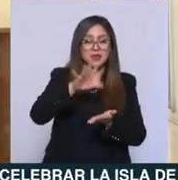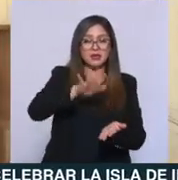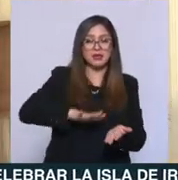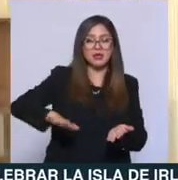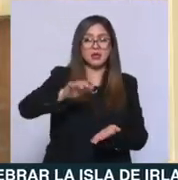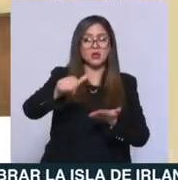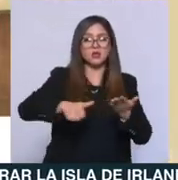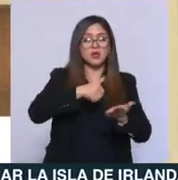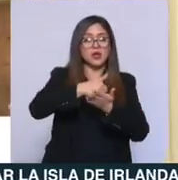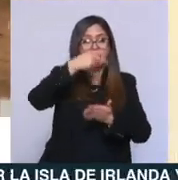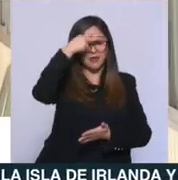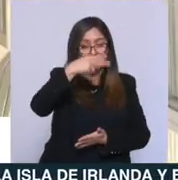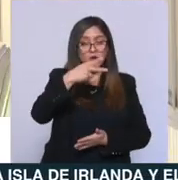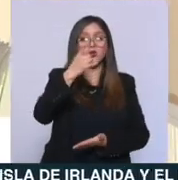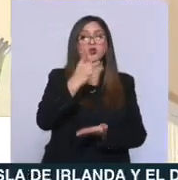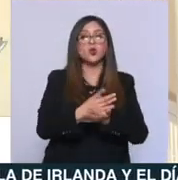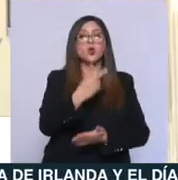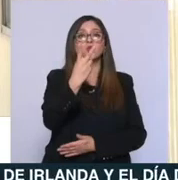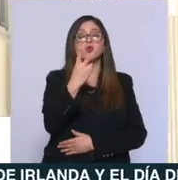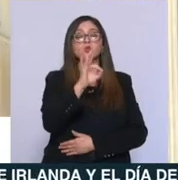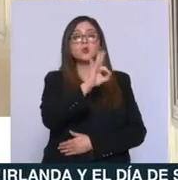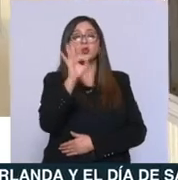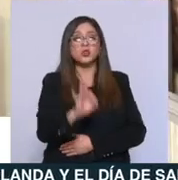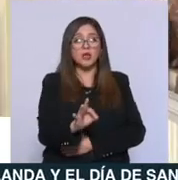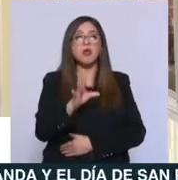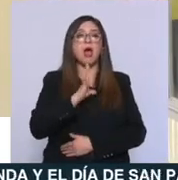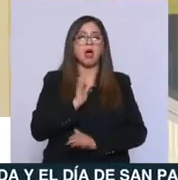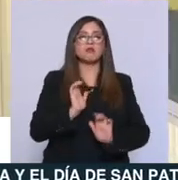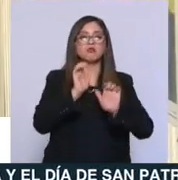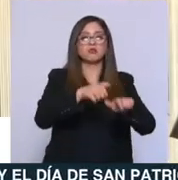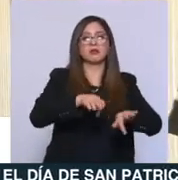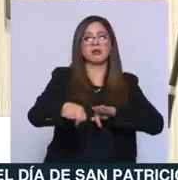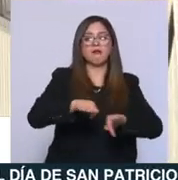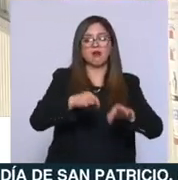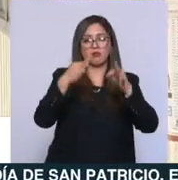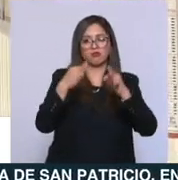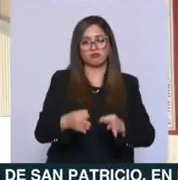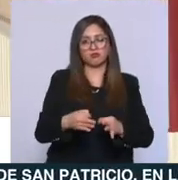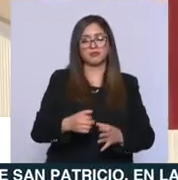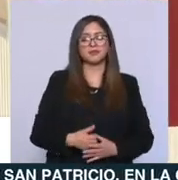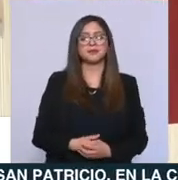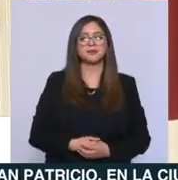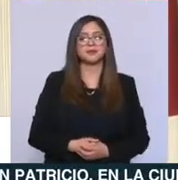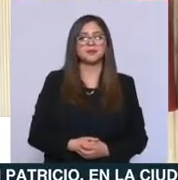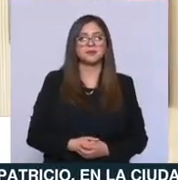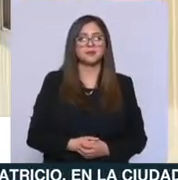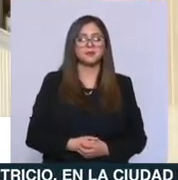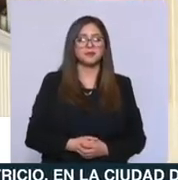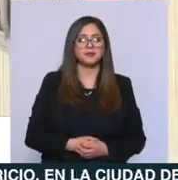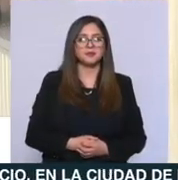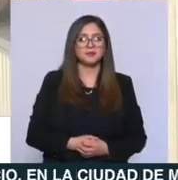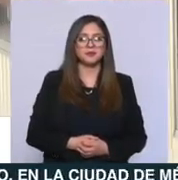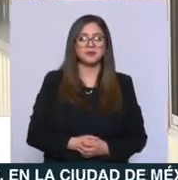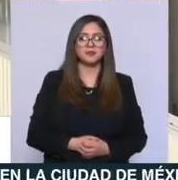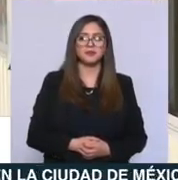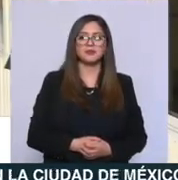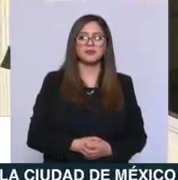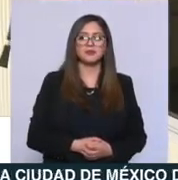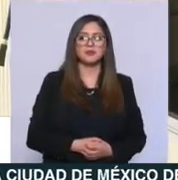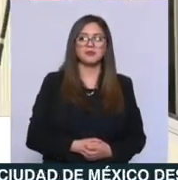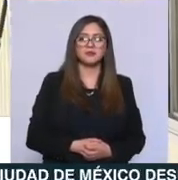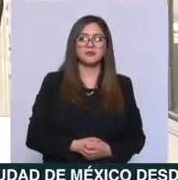México y solo el 2% tienen un empleo formal. Con imágenes de Joel Arias, Gloria López, 21 Noticias.